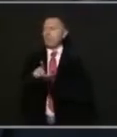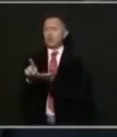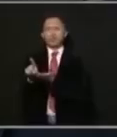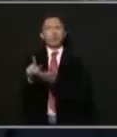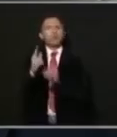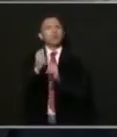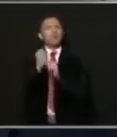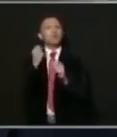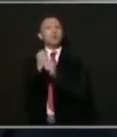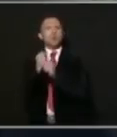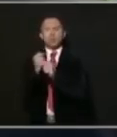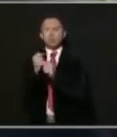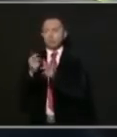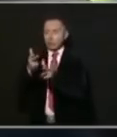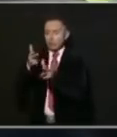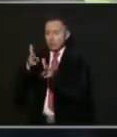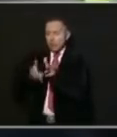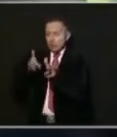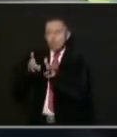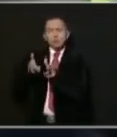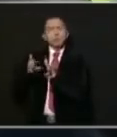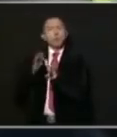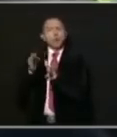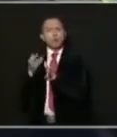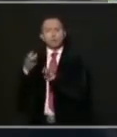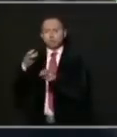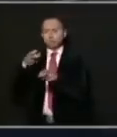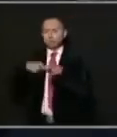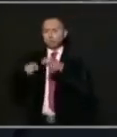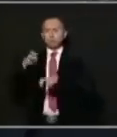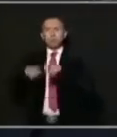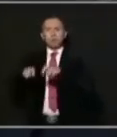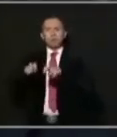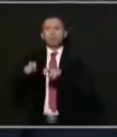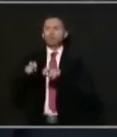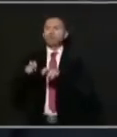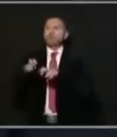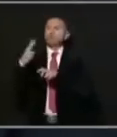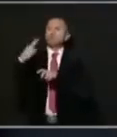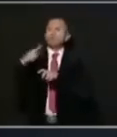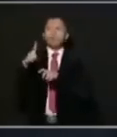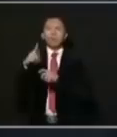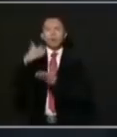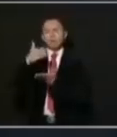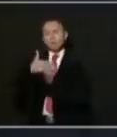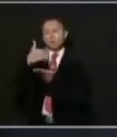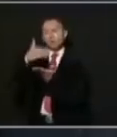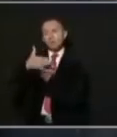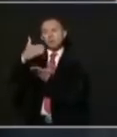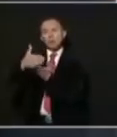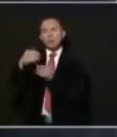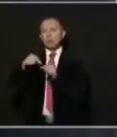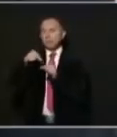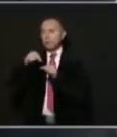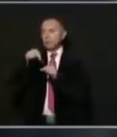pasajeros con más estaciones en toda esta región, porque